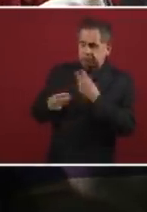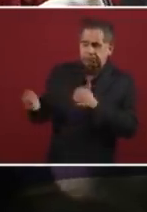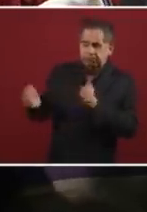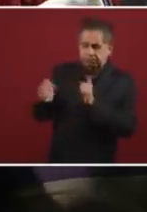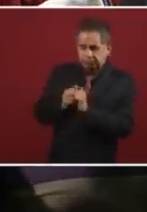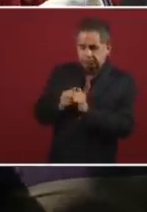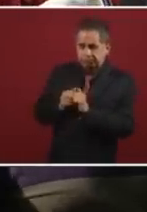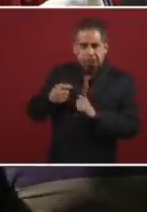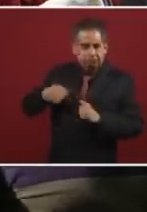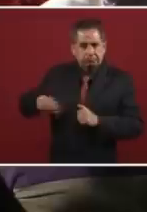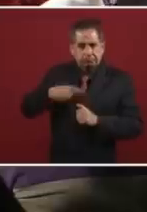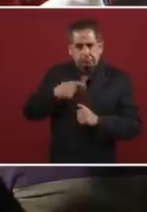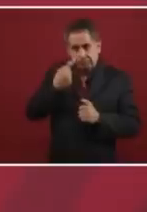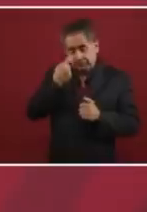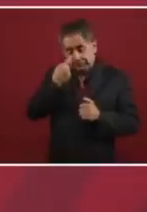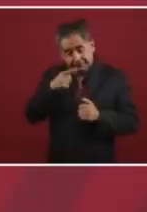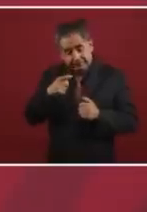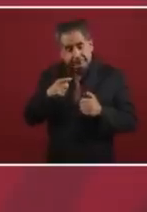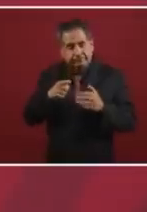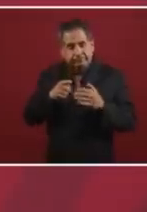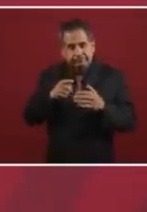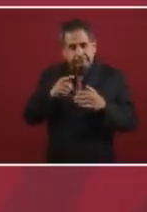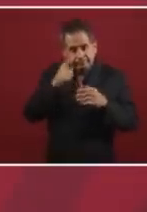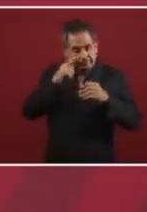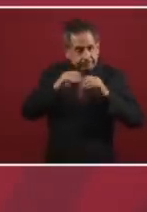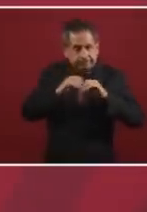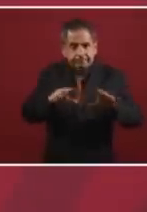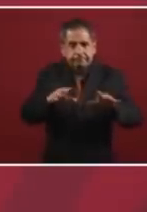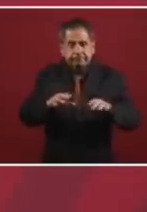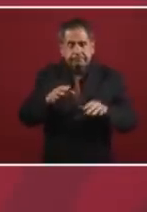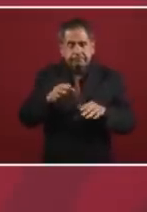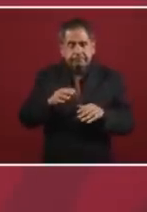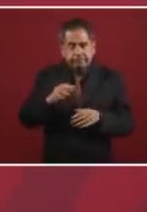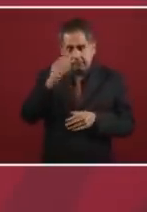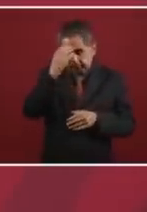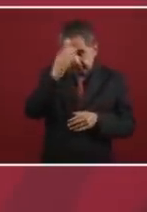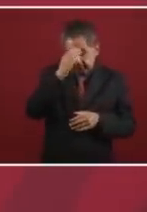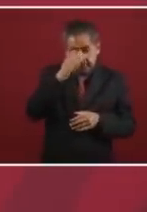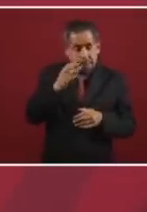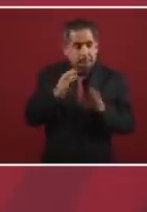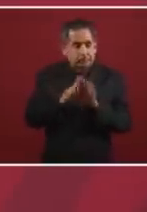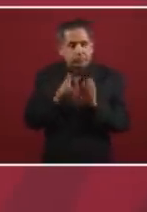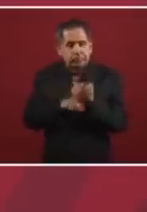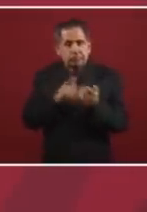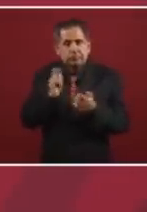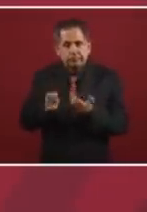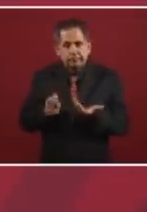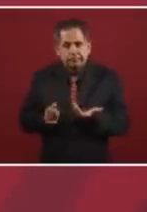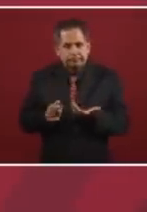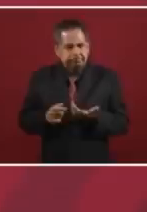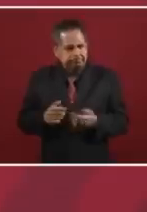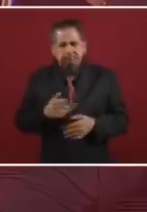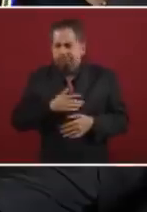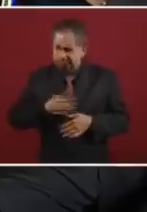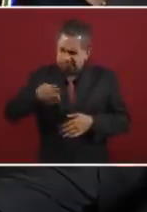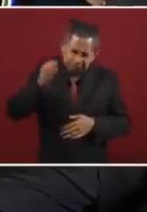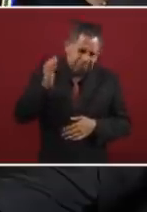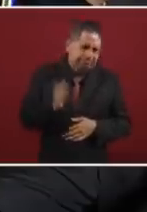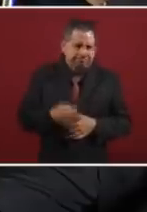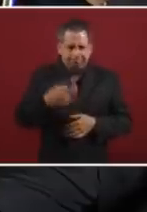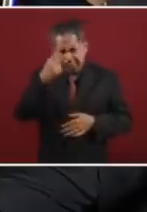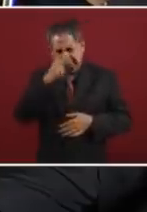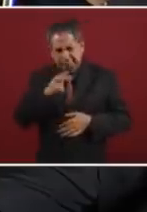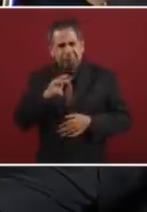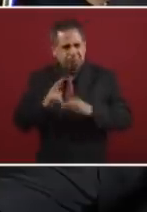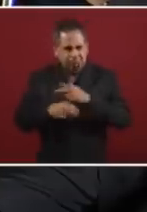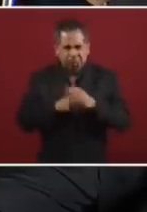a a dar a conocer cómo están apostando por méxico